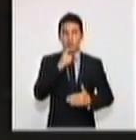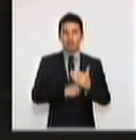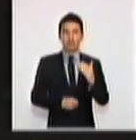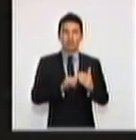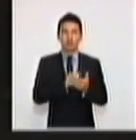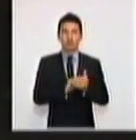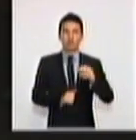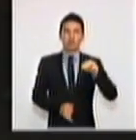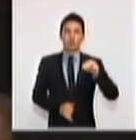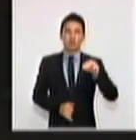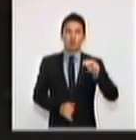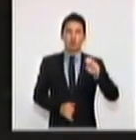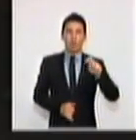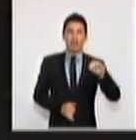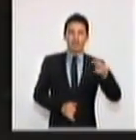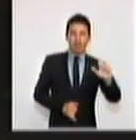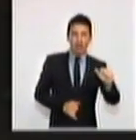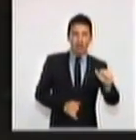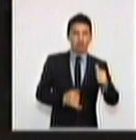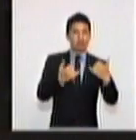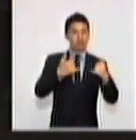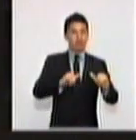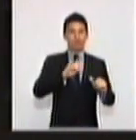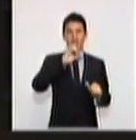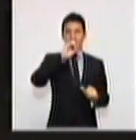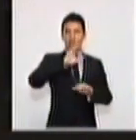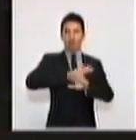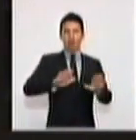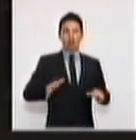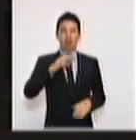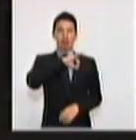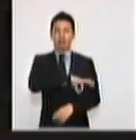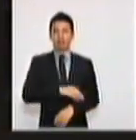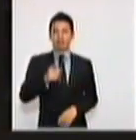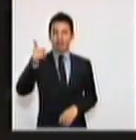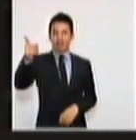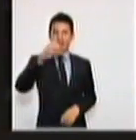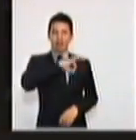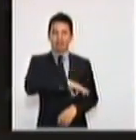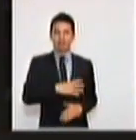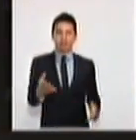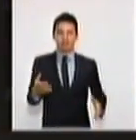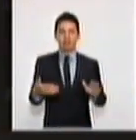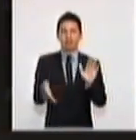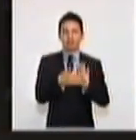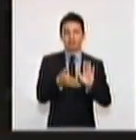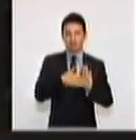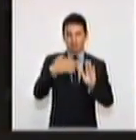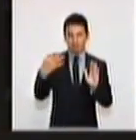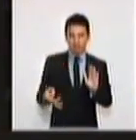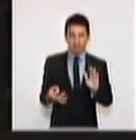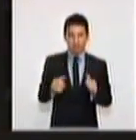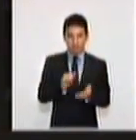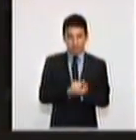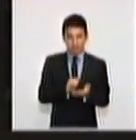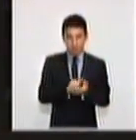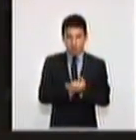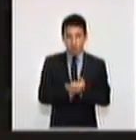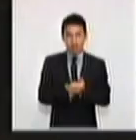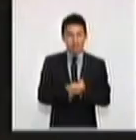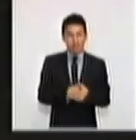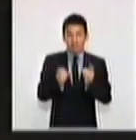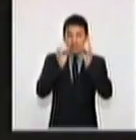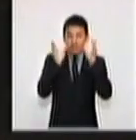eso les da ceros y les queda el resto de la ganancia. Eso lo puede demostrar cualquiera. Y para compensar ese hueco